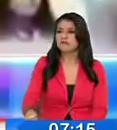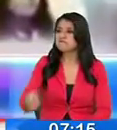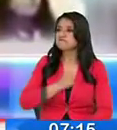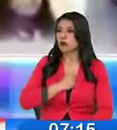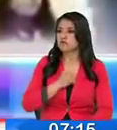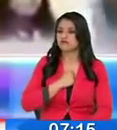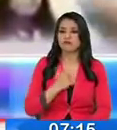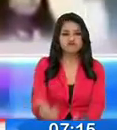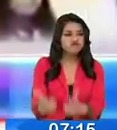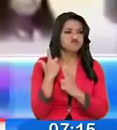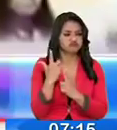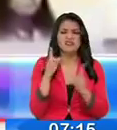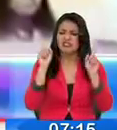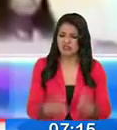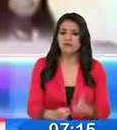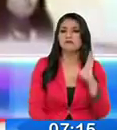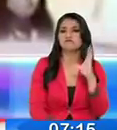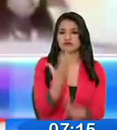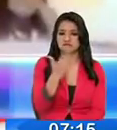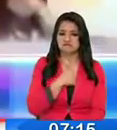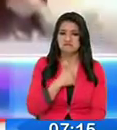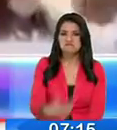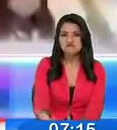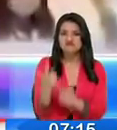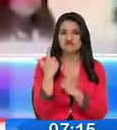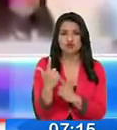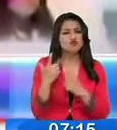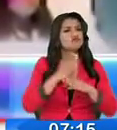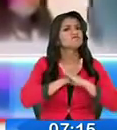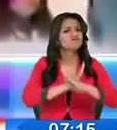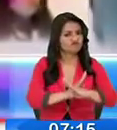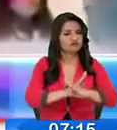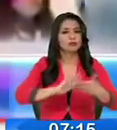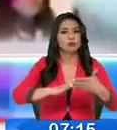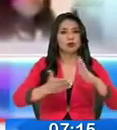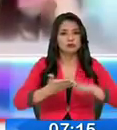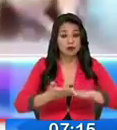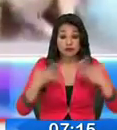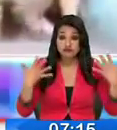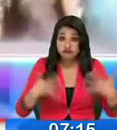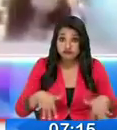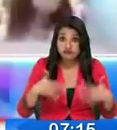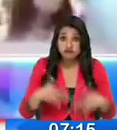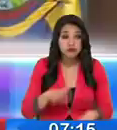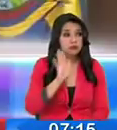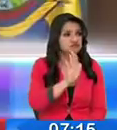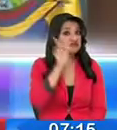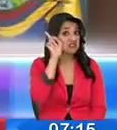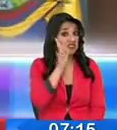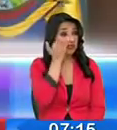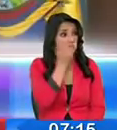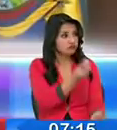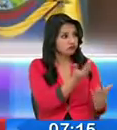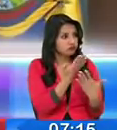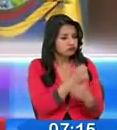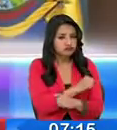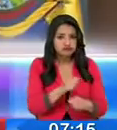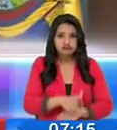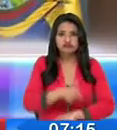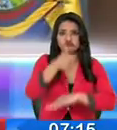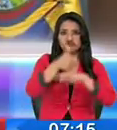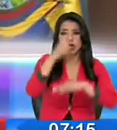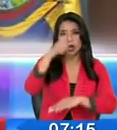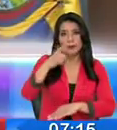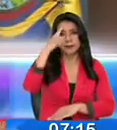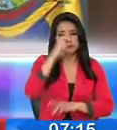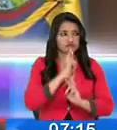Nuestro propio ejército que defienda al pueblo. A las declaraciones del líder indígena, las autoridades del gobierno